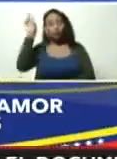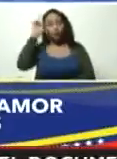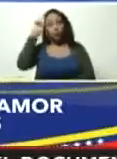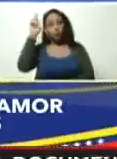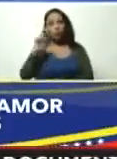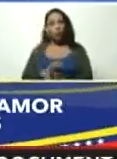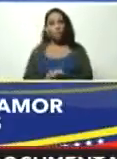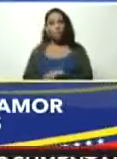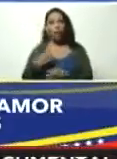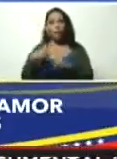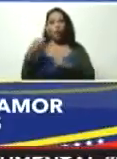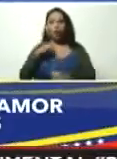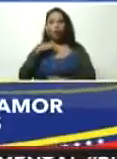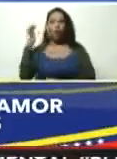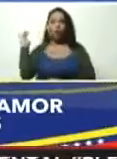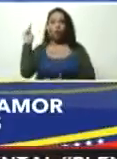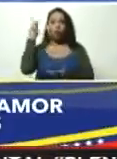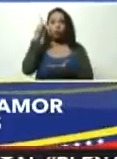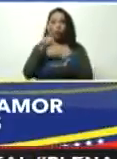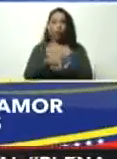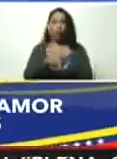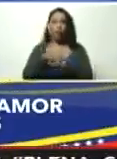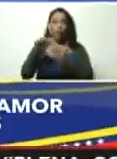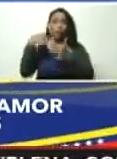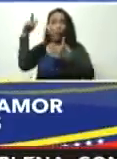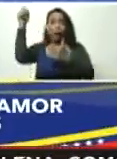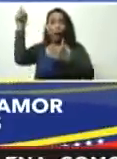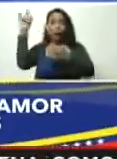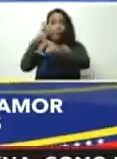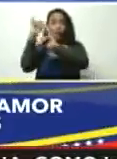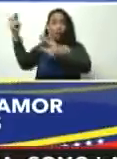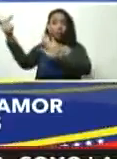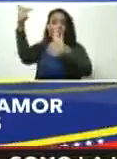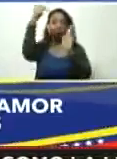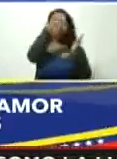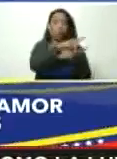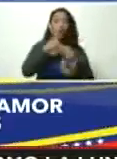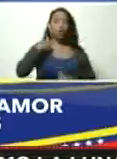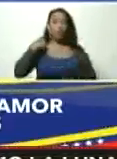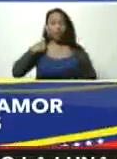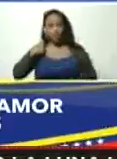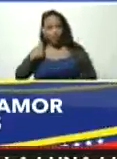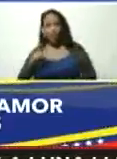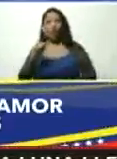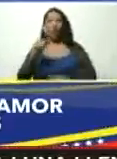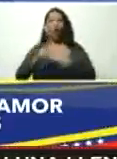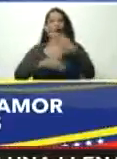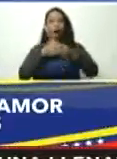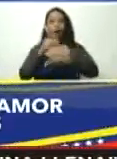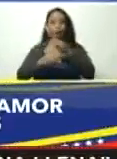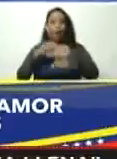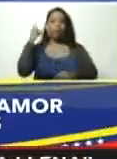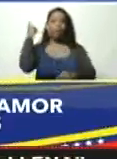Pero nos vinimos nosotros a Venezuela y detrás se vino él. Y nos dijo, yo tengo que hacer lo que debo